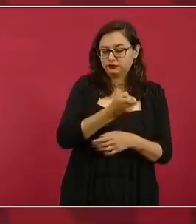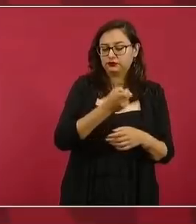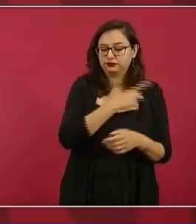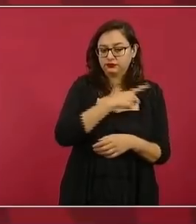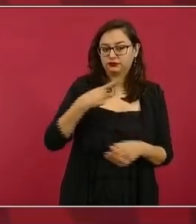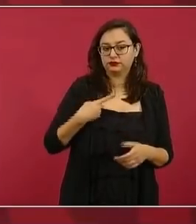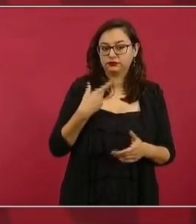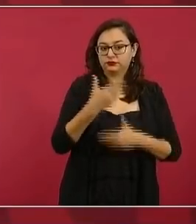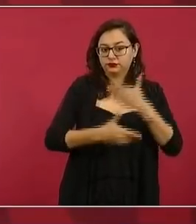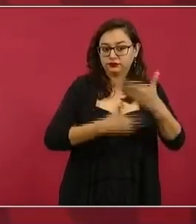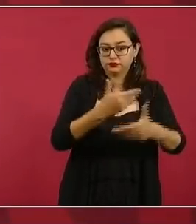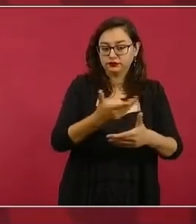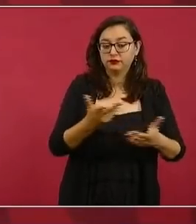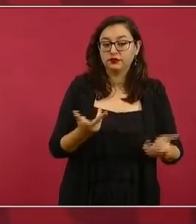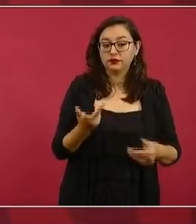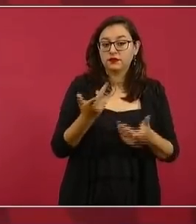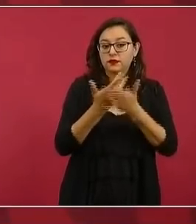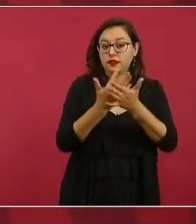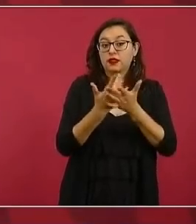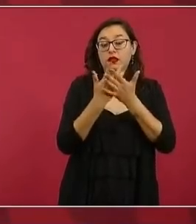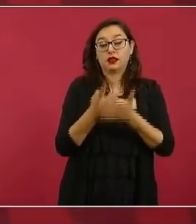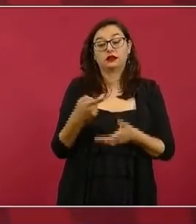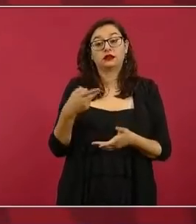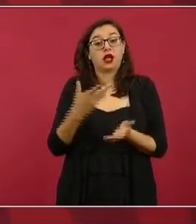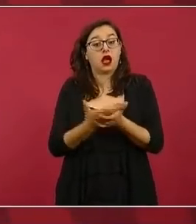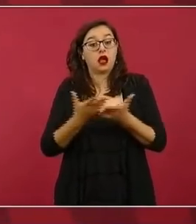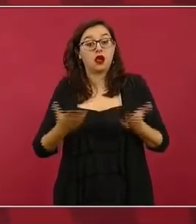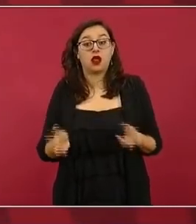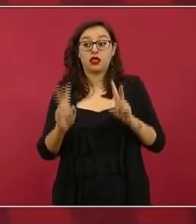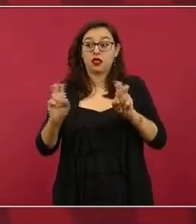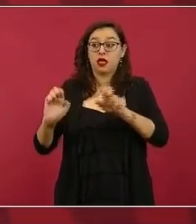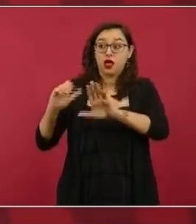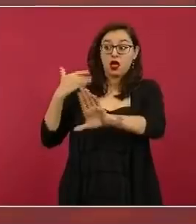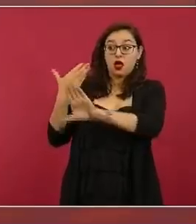tener también tintes políticos